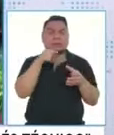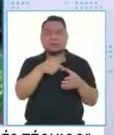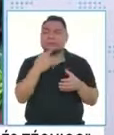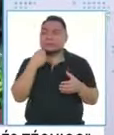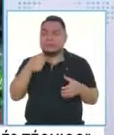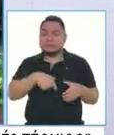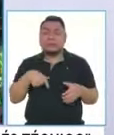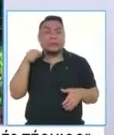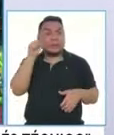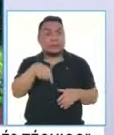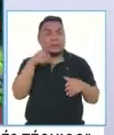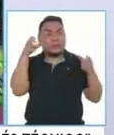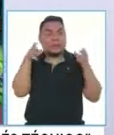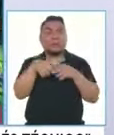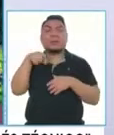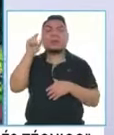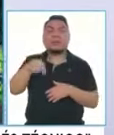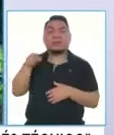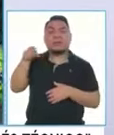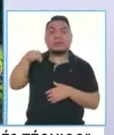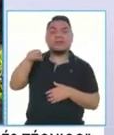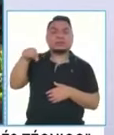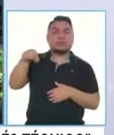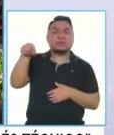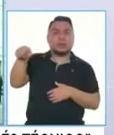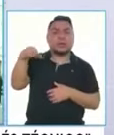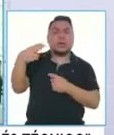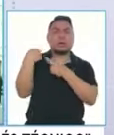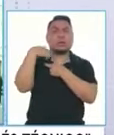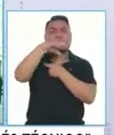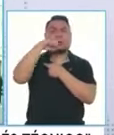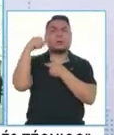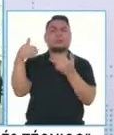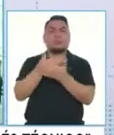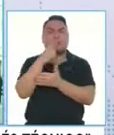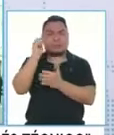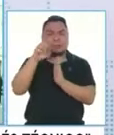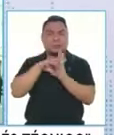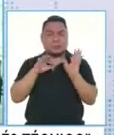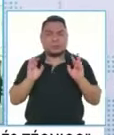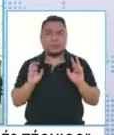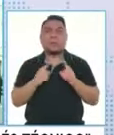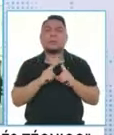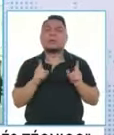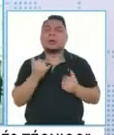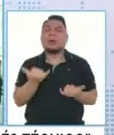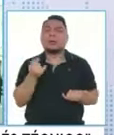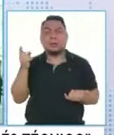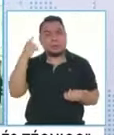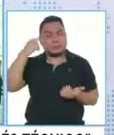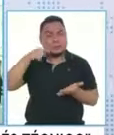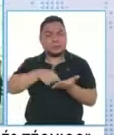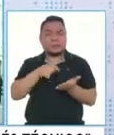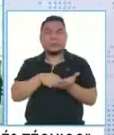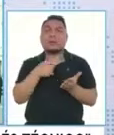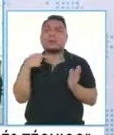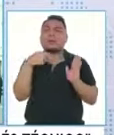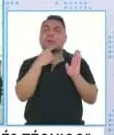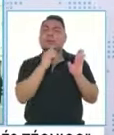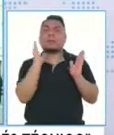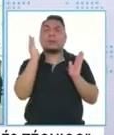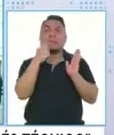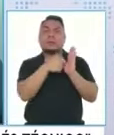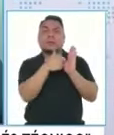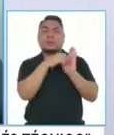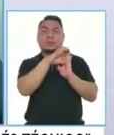de que este Congreso sea el que debe elegir, se anotan a la literalidad del mandato constitucional.